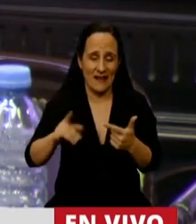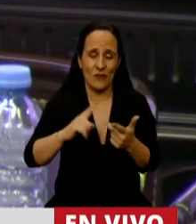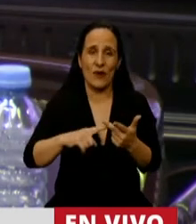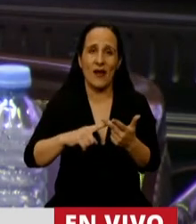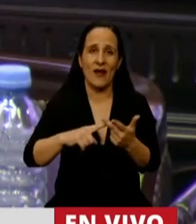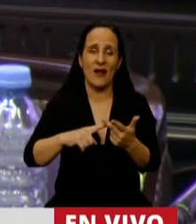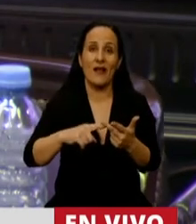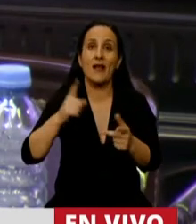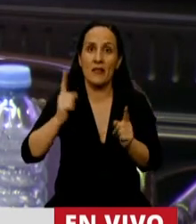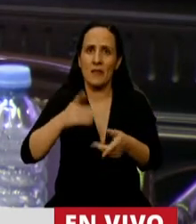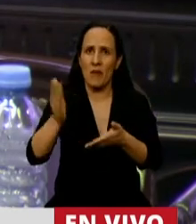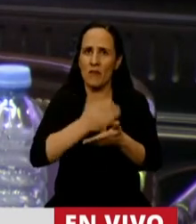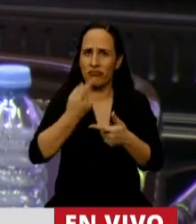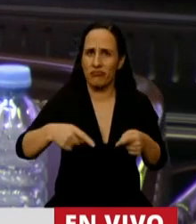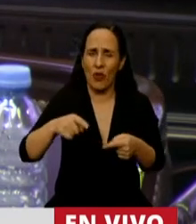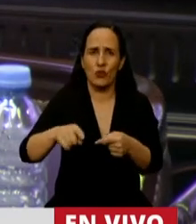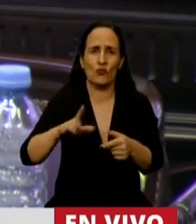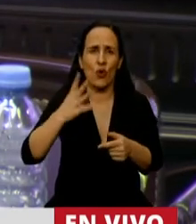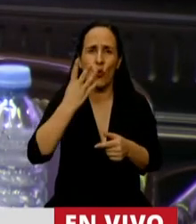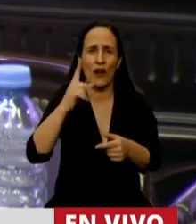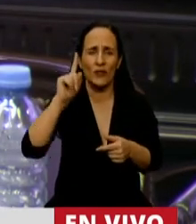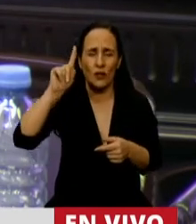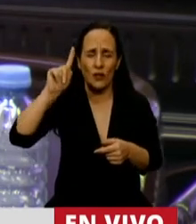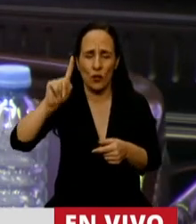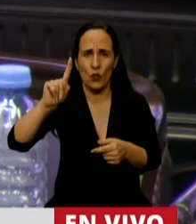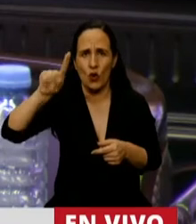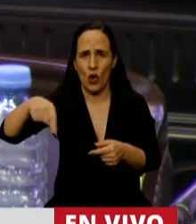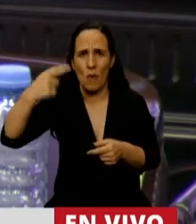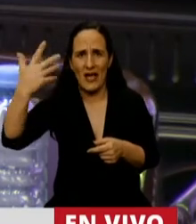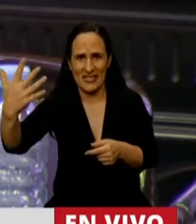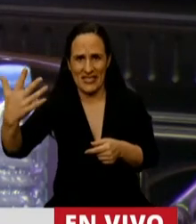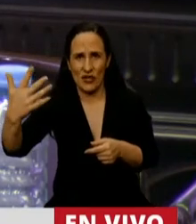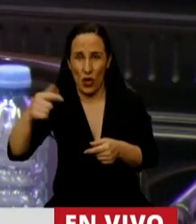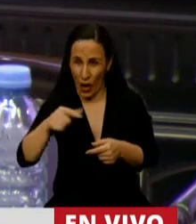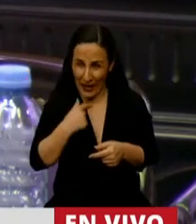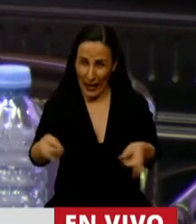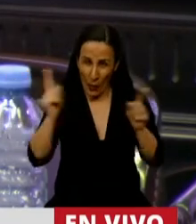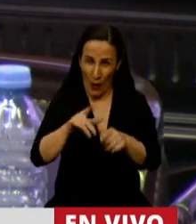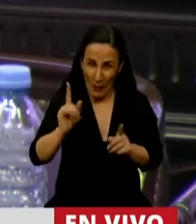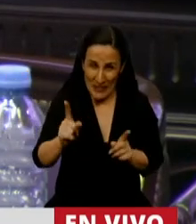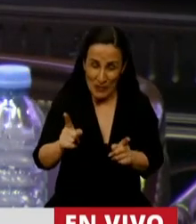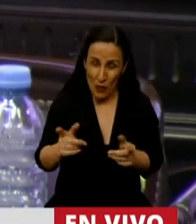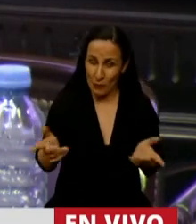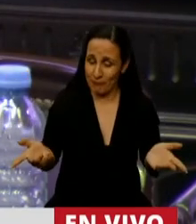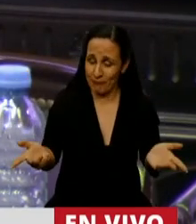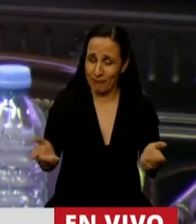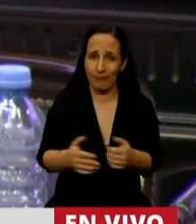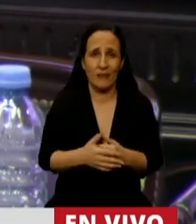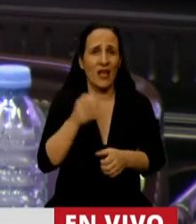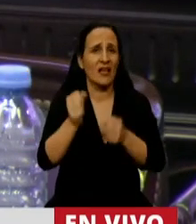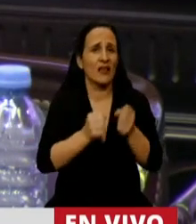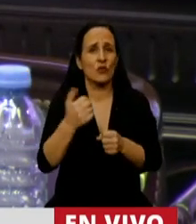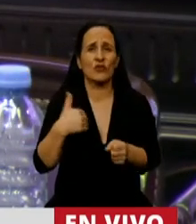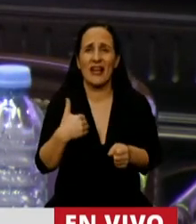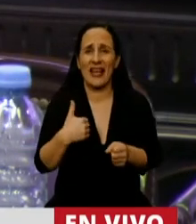mayor caída de la producción de los últimos 10 años 40 y 15 a ese modelo es al que queremos volver la industria argentina es una